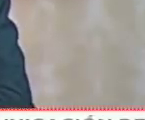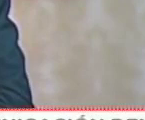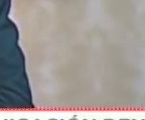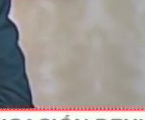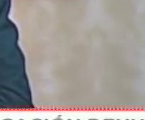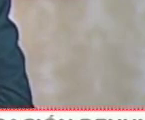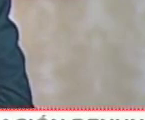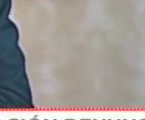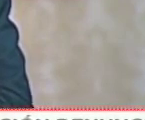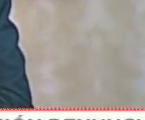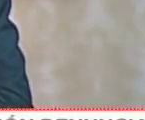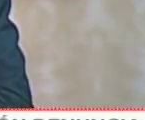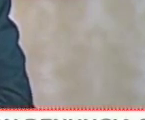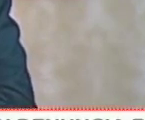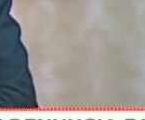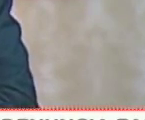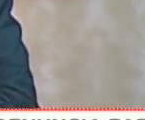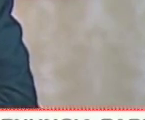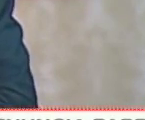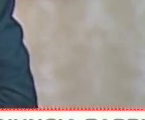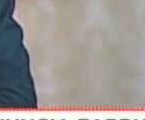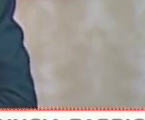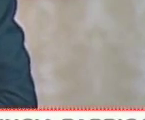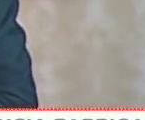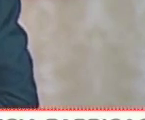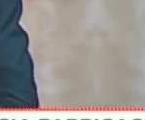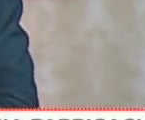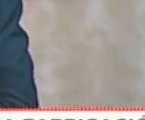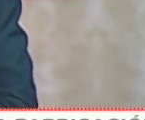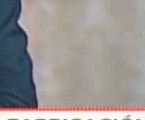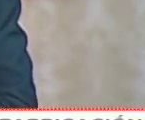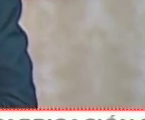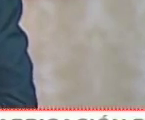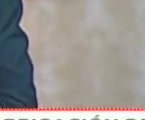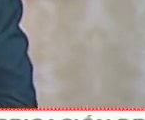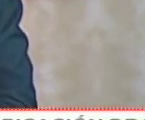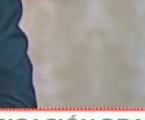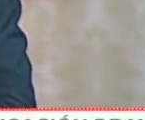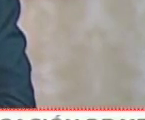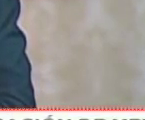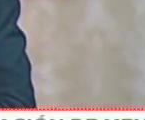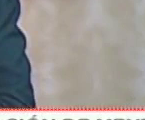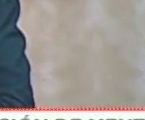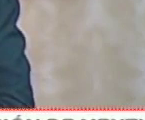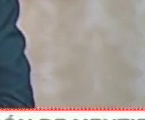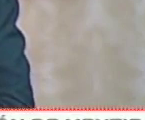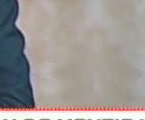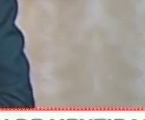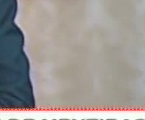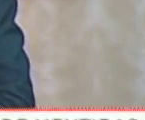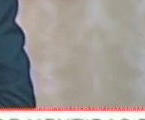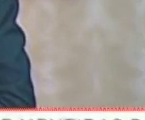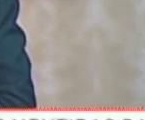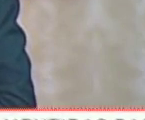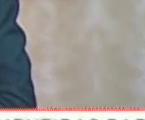de interés nacional al cuerpo diplomático acreditado en Venezuela. Vamos a escuchar. Encargados de